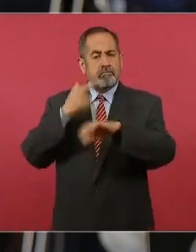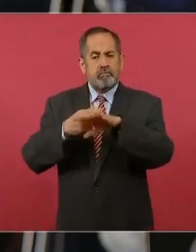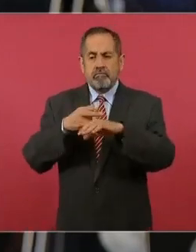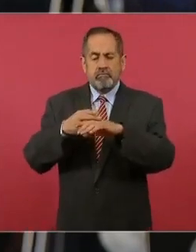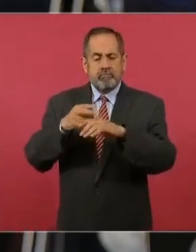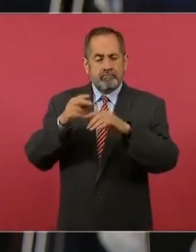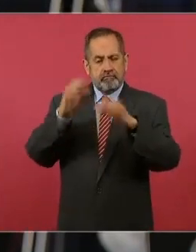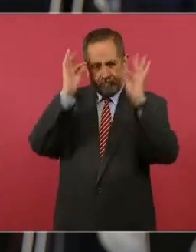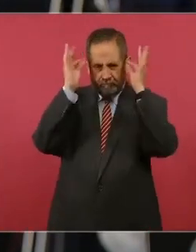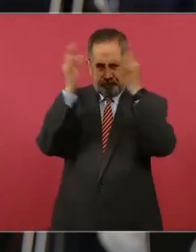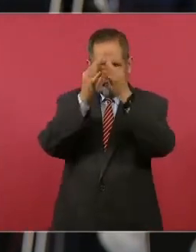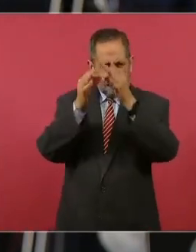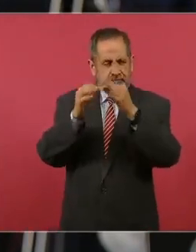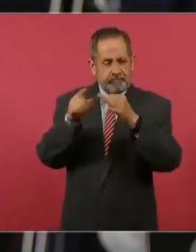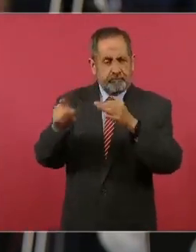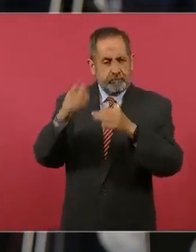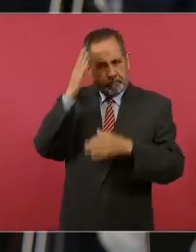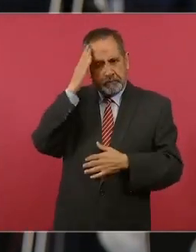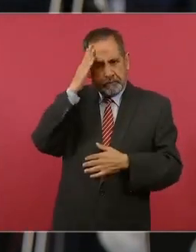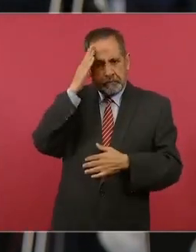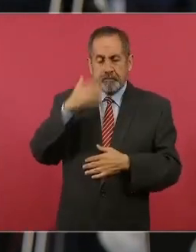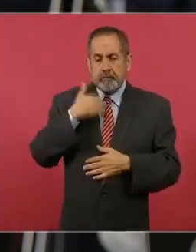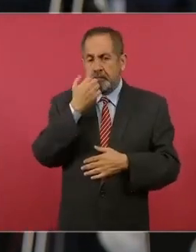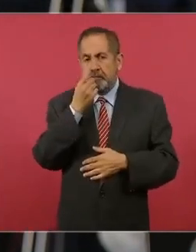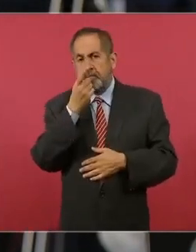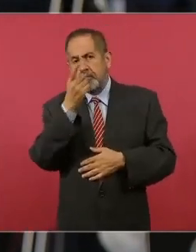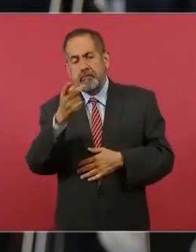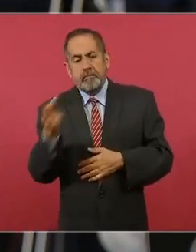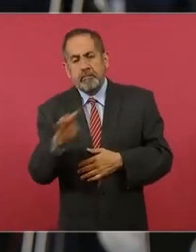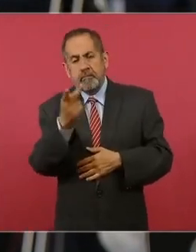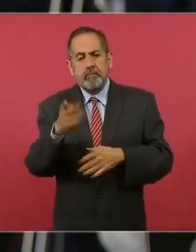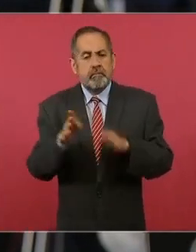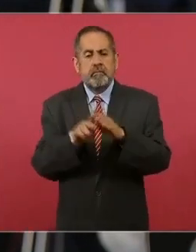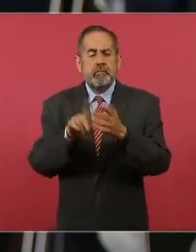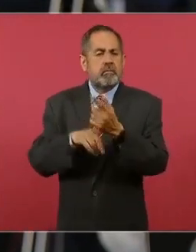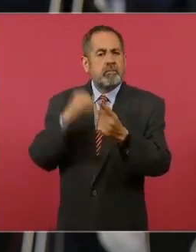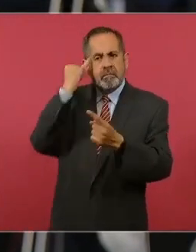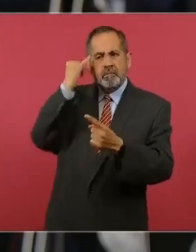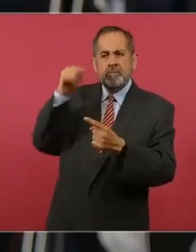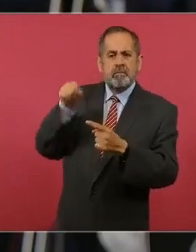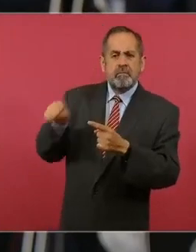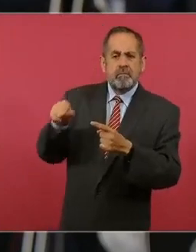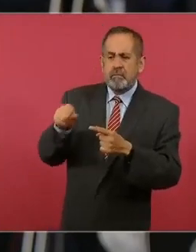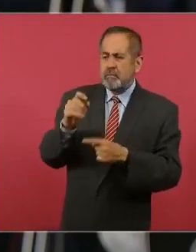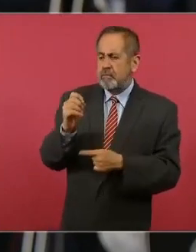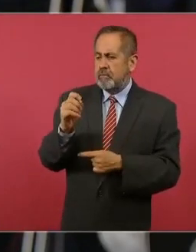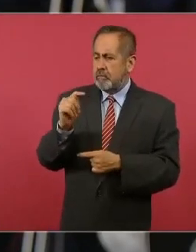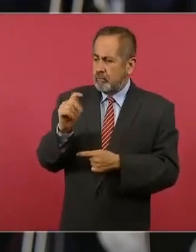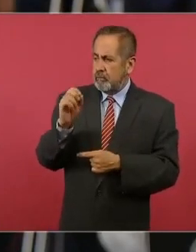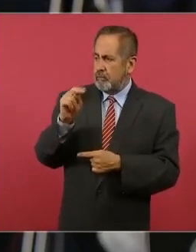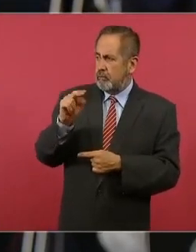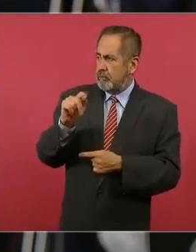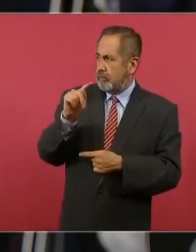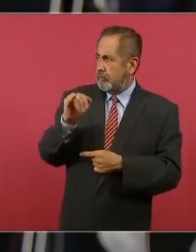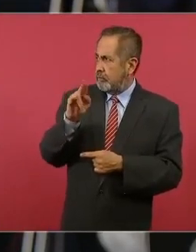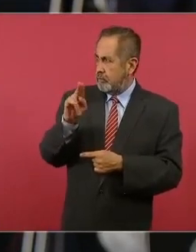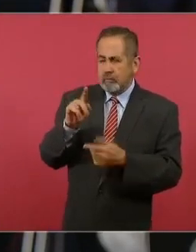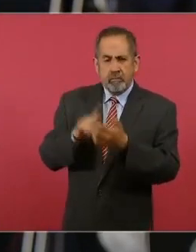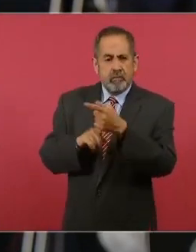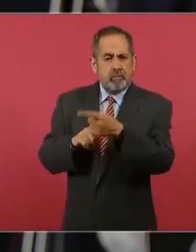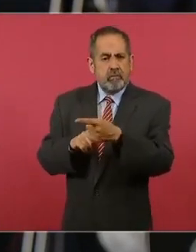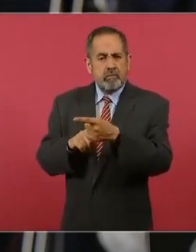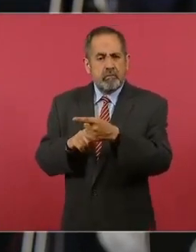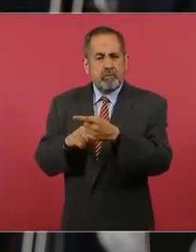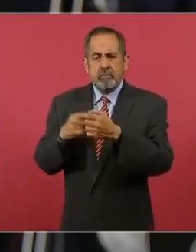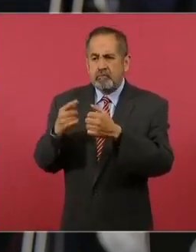Nacional de Aduanas, quieren comentarle y preguntar sobre la llegada de Alex Donatio Márquez Hernández a la primera línea